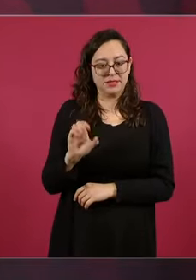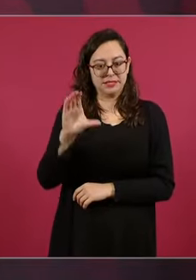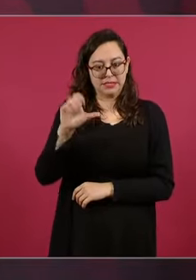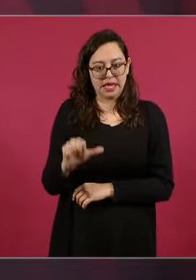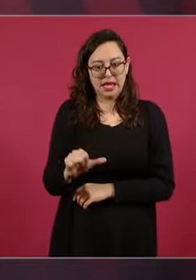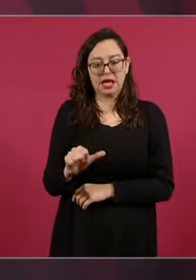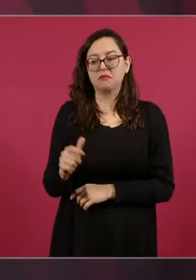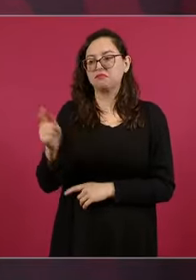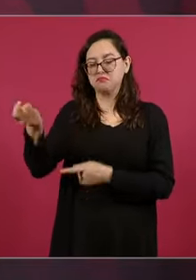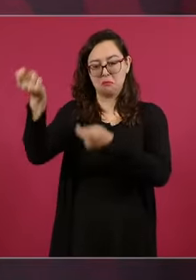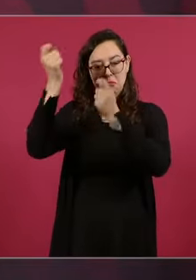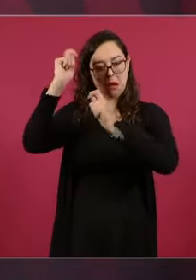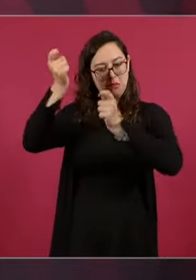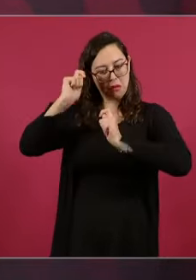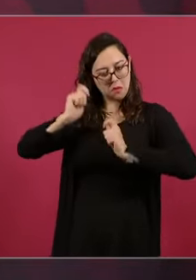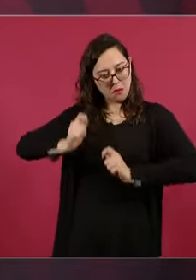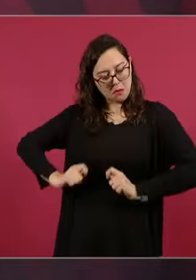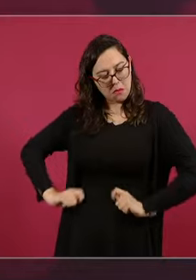me dan mis limpias,